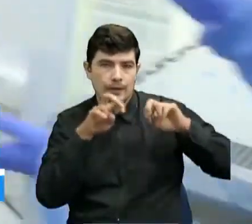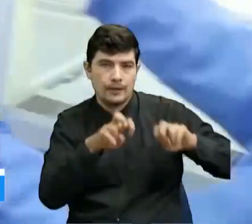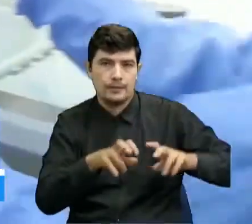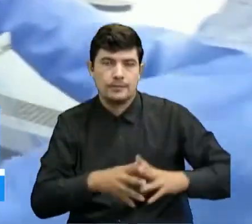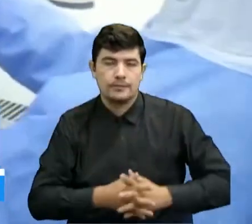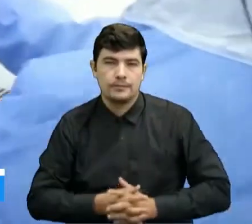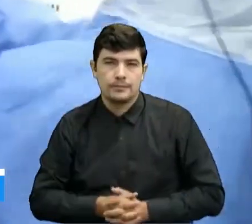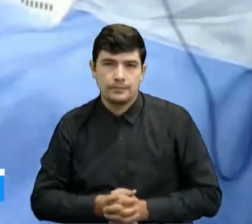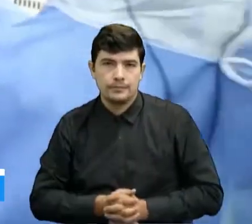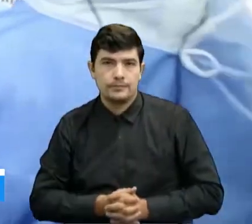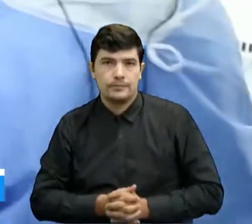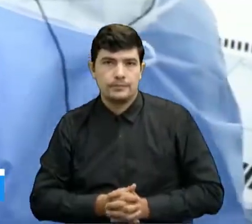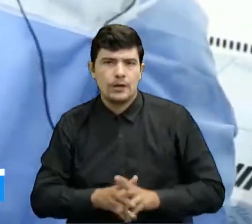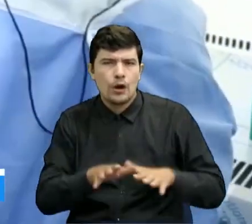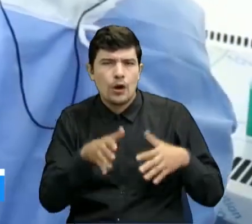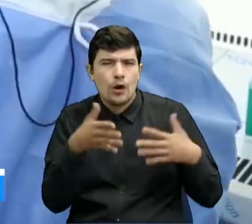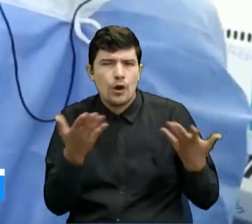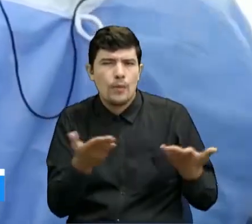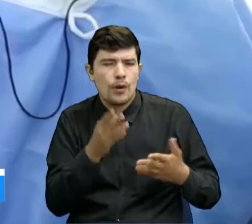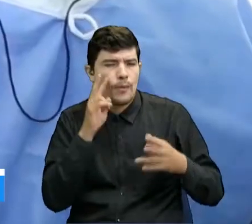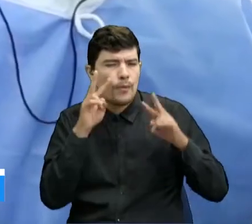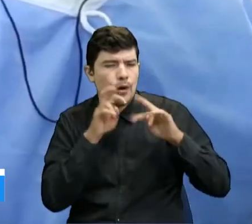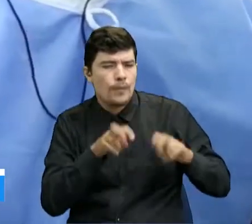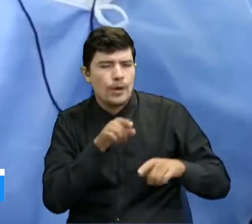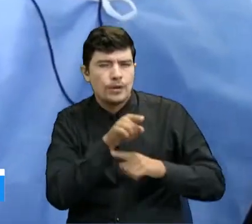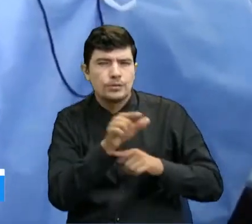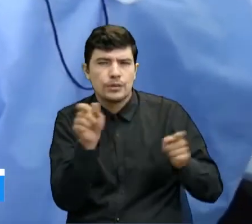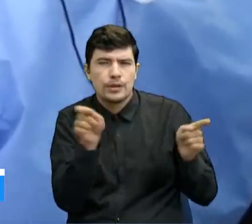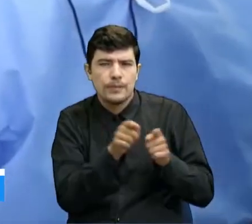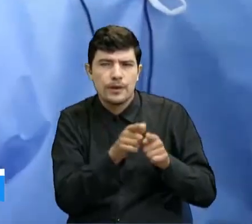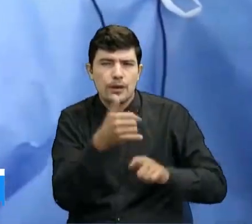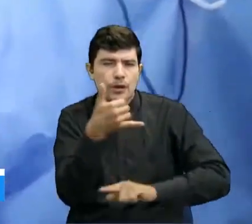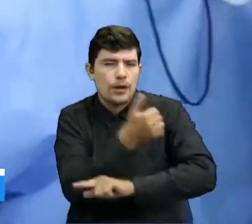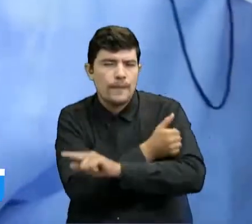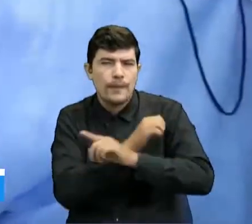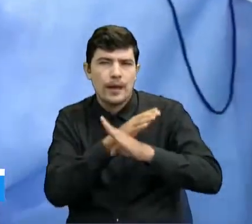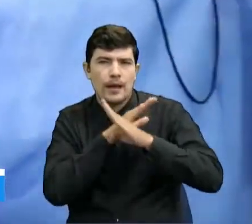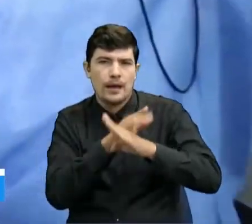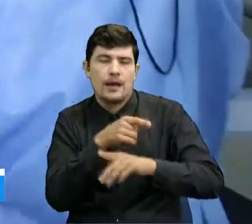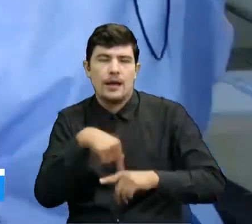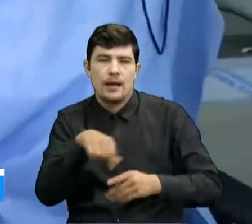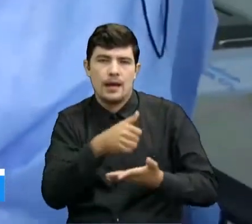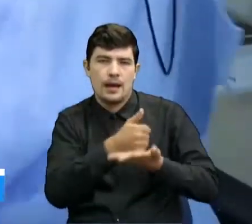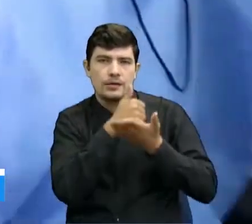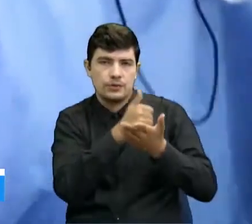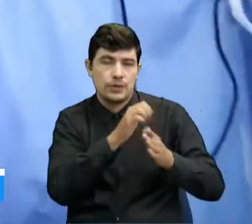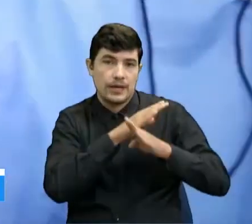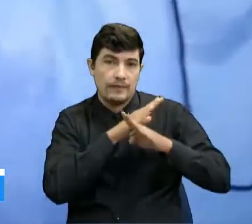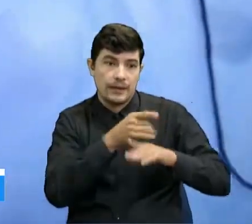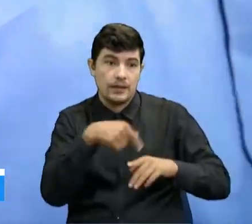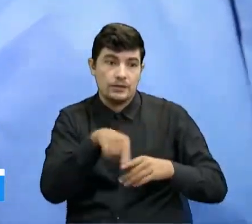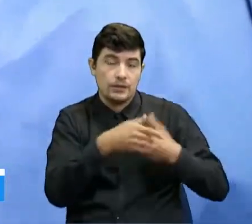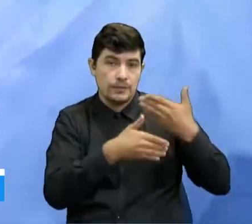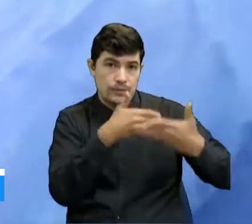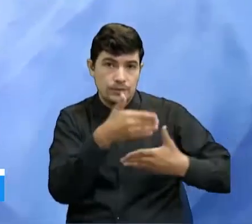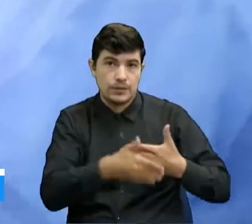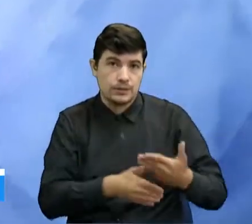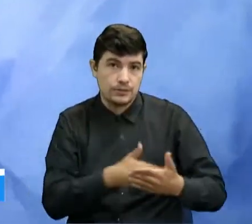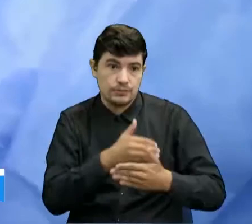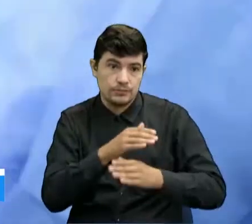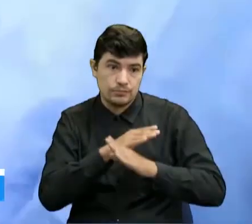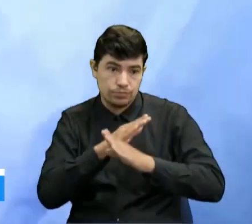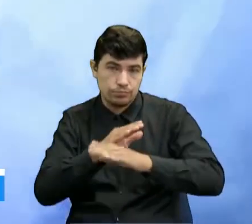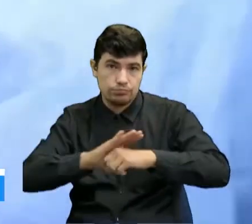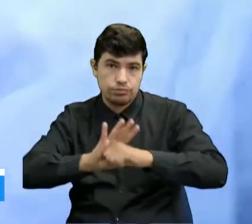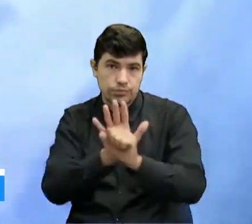de cómo esta microvacuna nos va a ayudar para que la